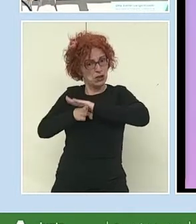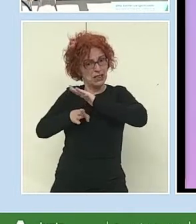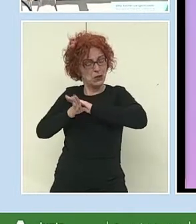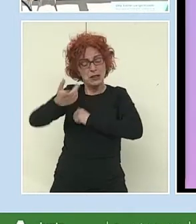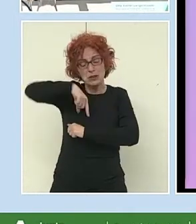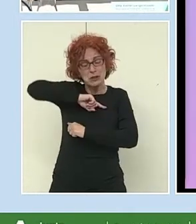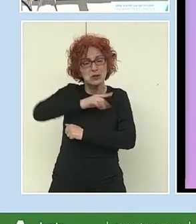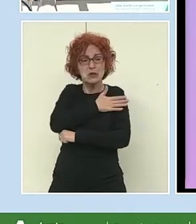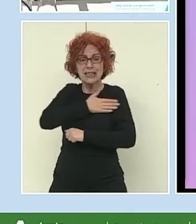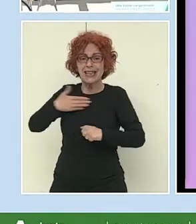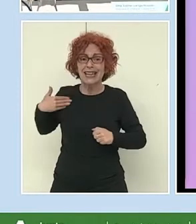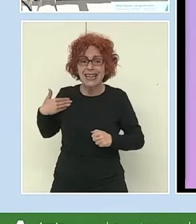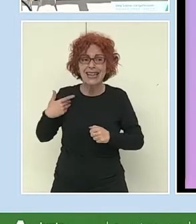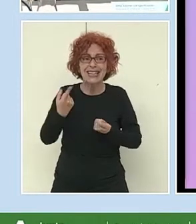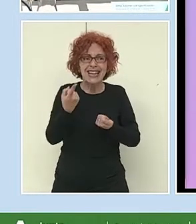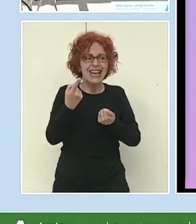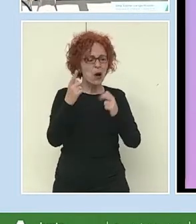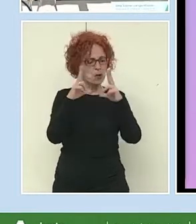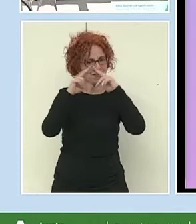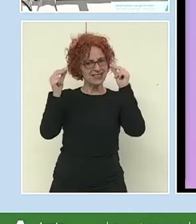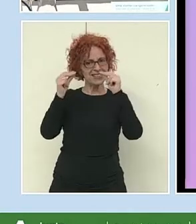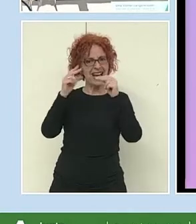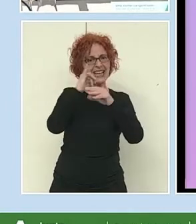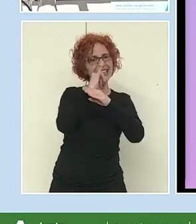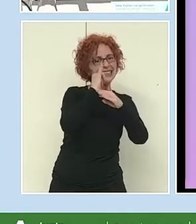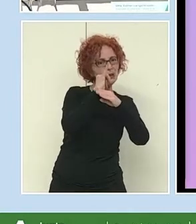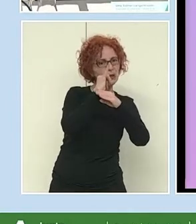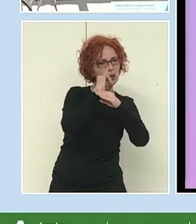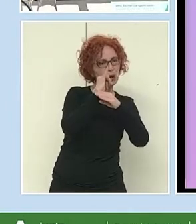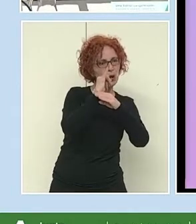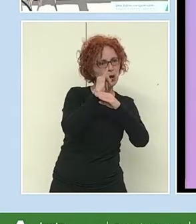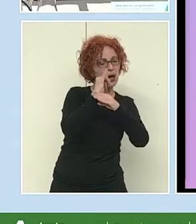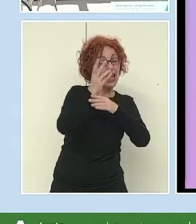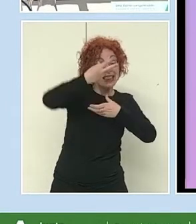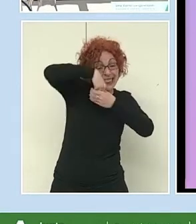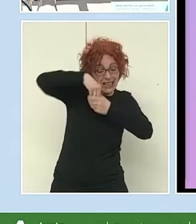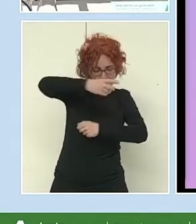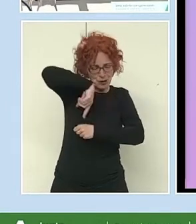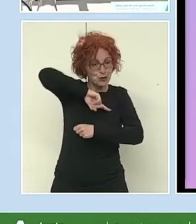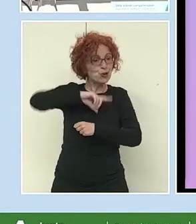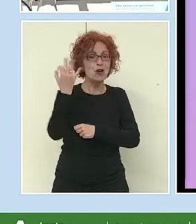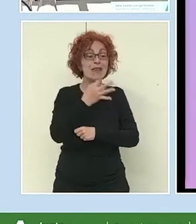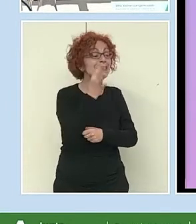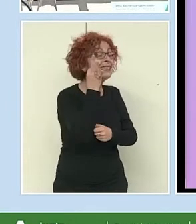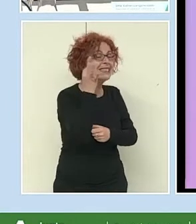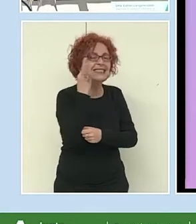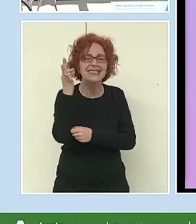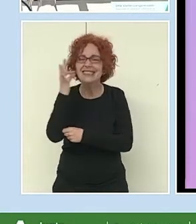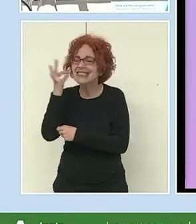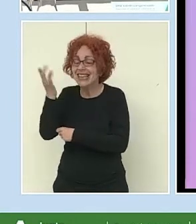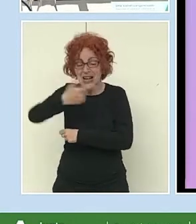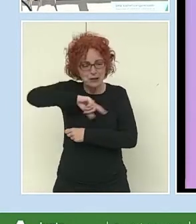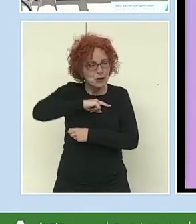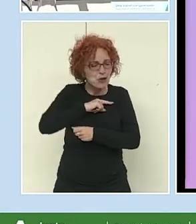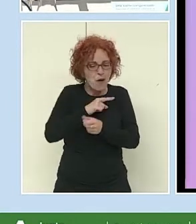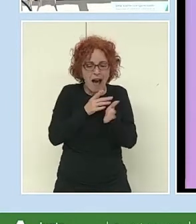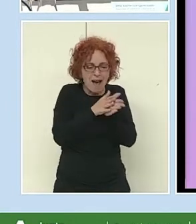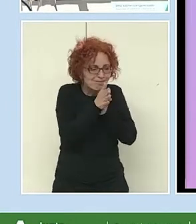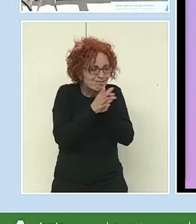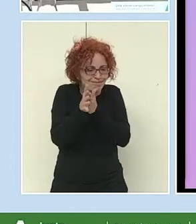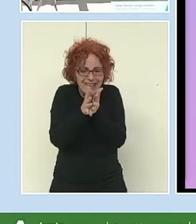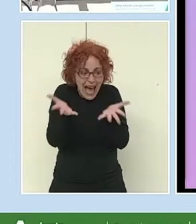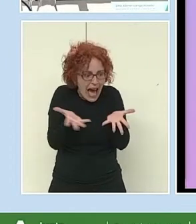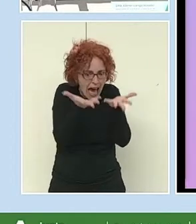alumnas que ahora están decidiéndose si estudiar una carrera técnica, pues que se decidan por y apuesten por el mundo de